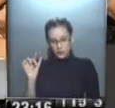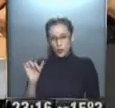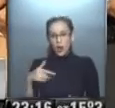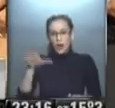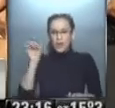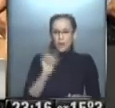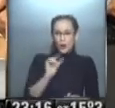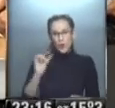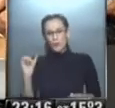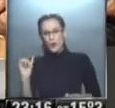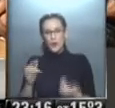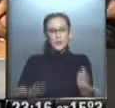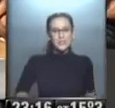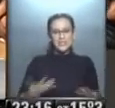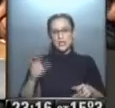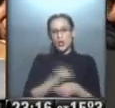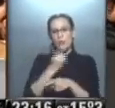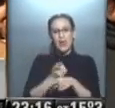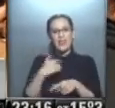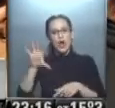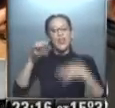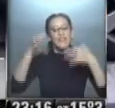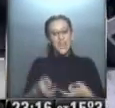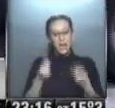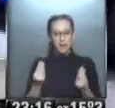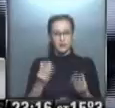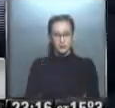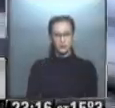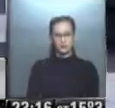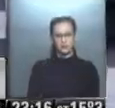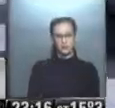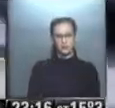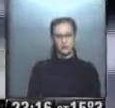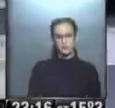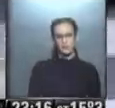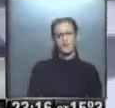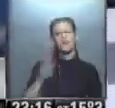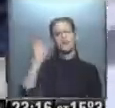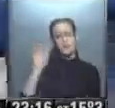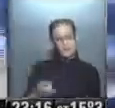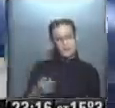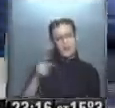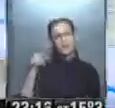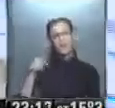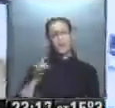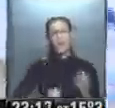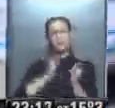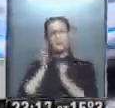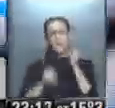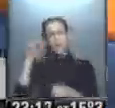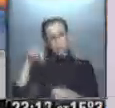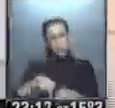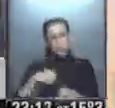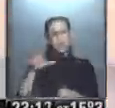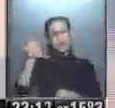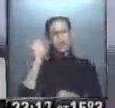flashes de lo que ocurrió, lamentablemente no puede reconstruir qué es lo que pasó. Además, lo que explicó es que lo que